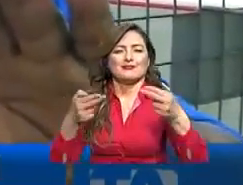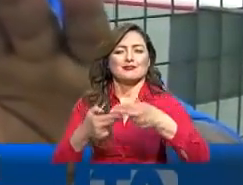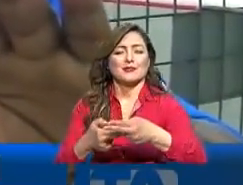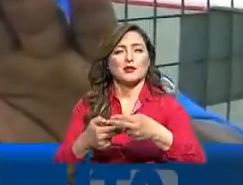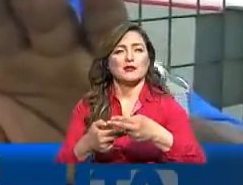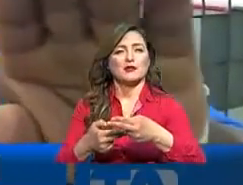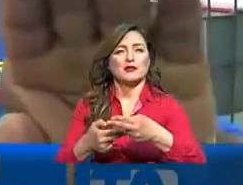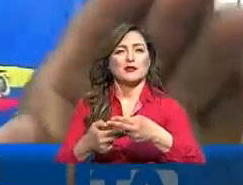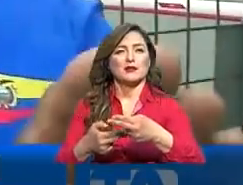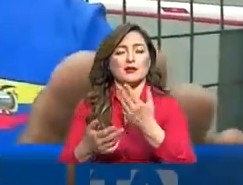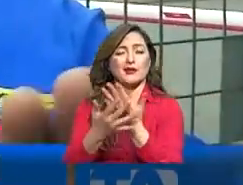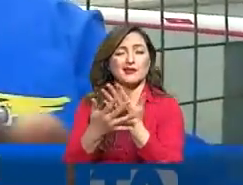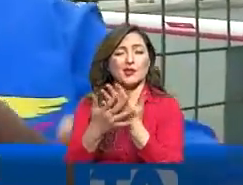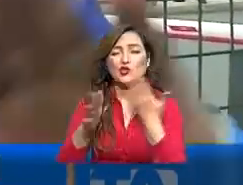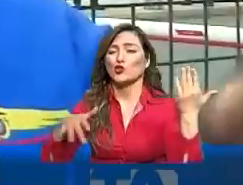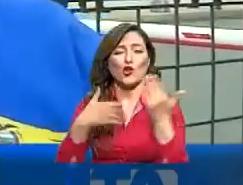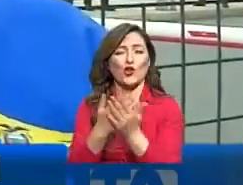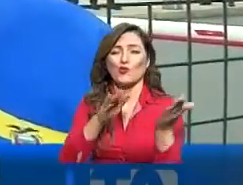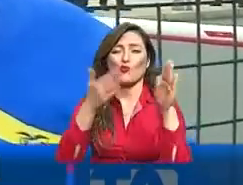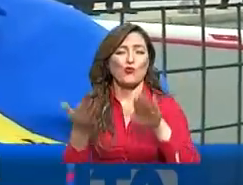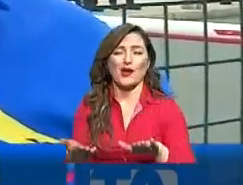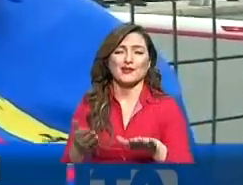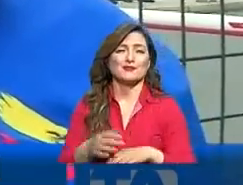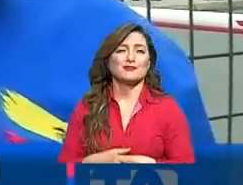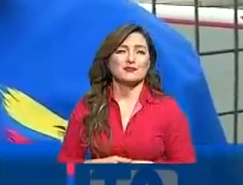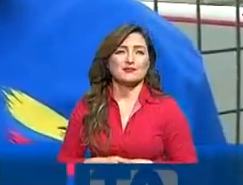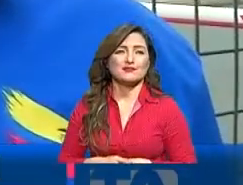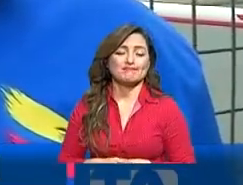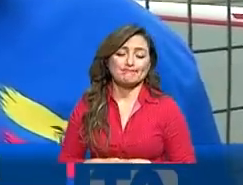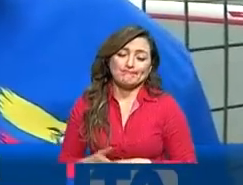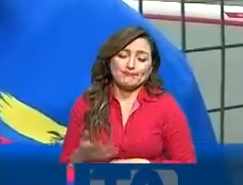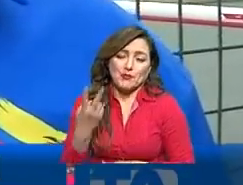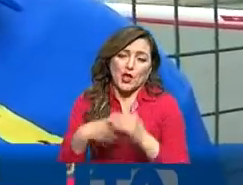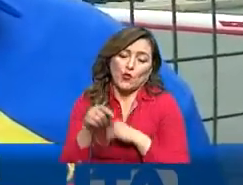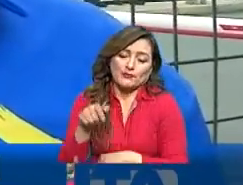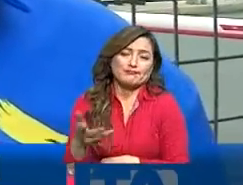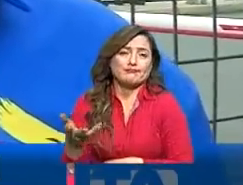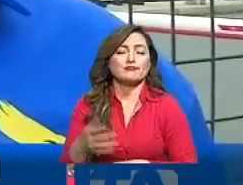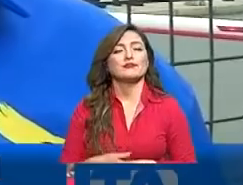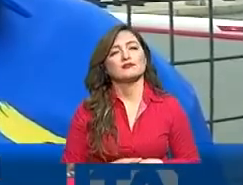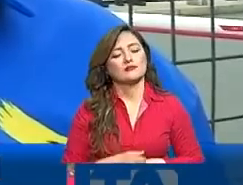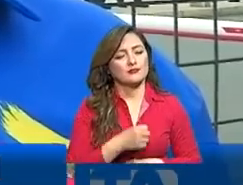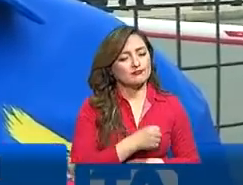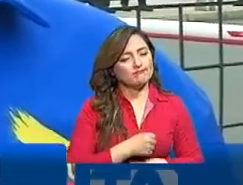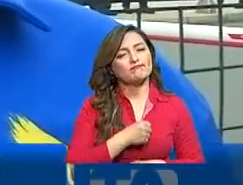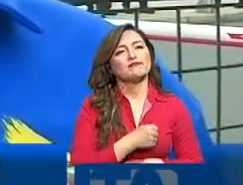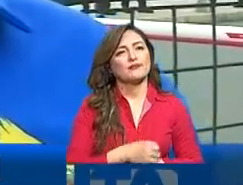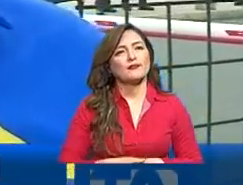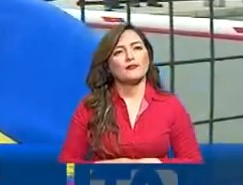en la senda 5, a toditos los que estaban allá se han matado. Lo lamento mucho,